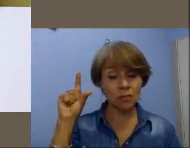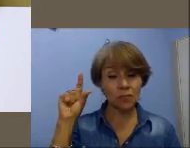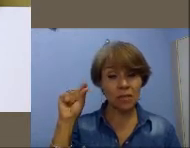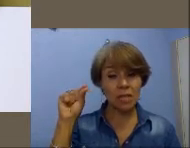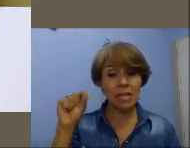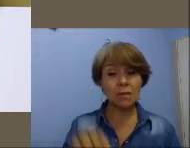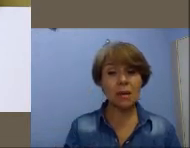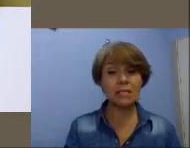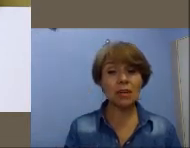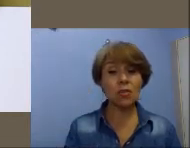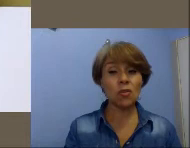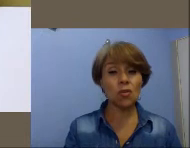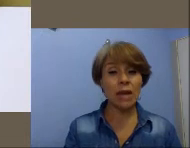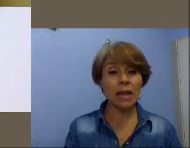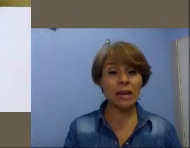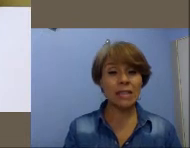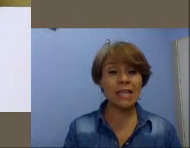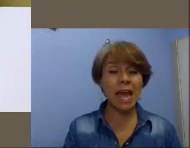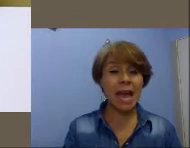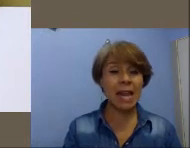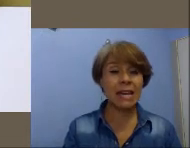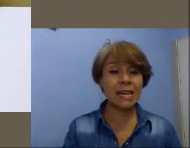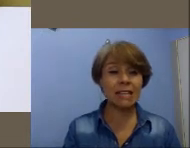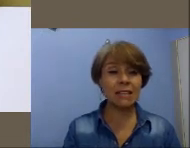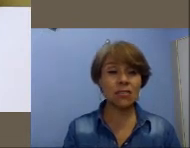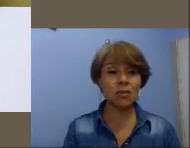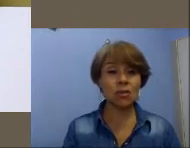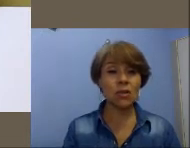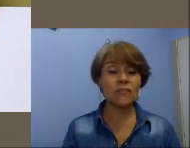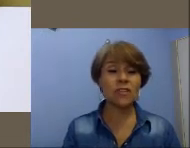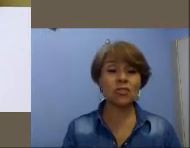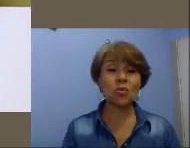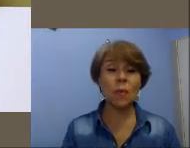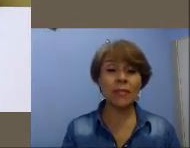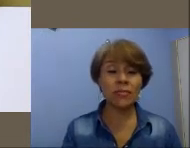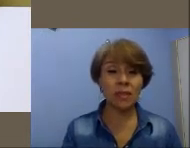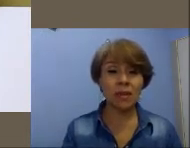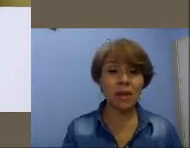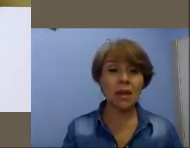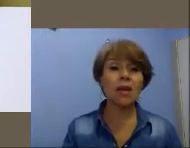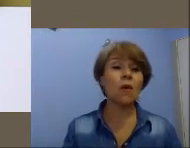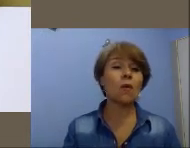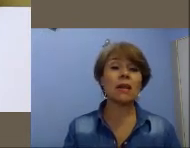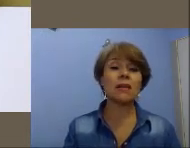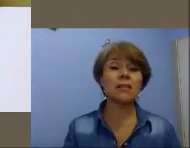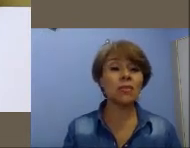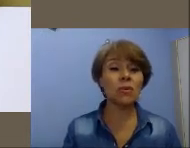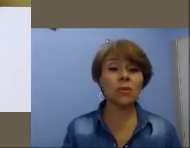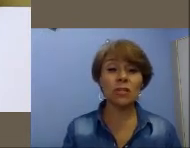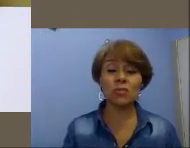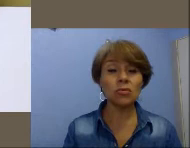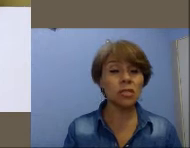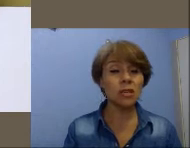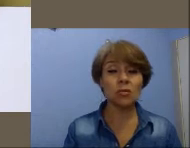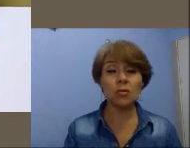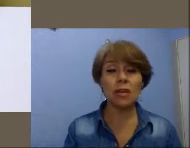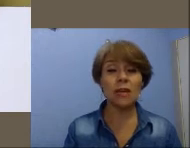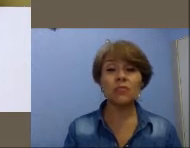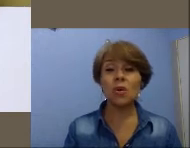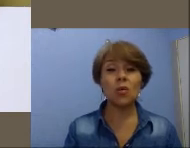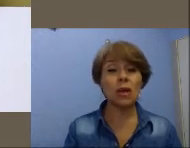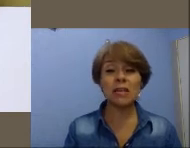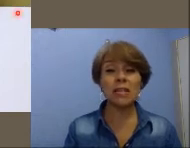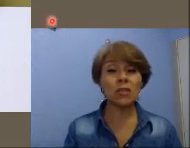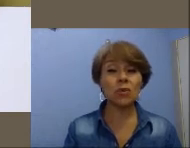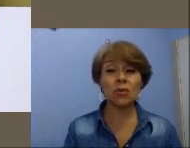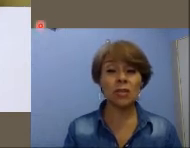deditos. Y vas a colocarlas alrededor de tu bandeja o alrededor de tu charola